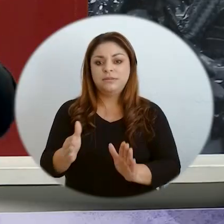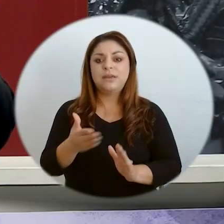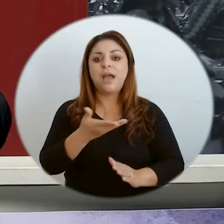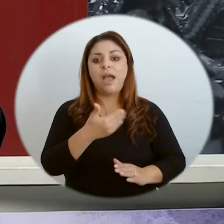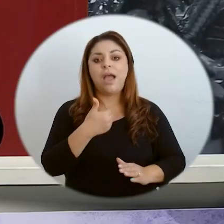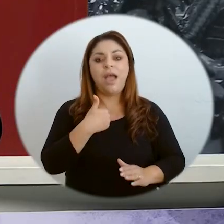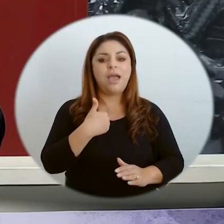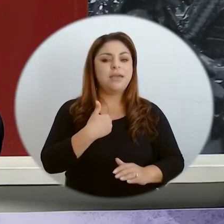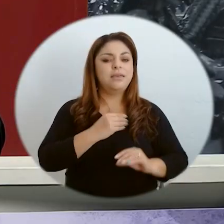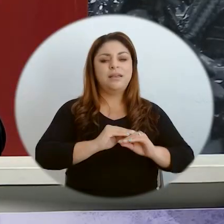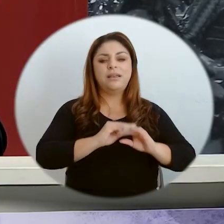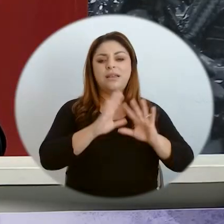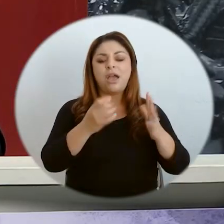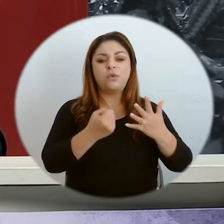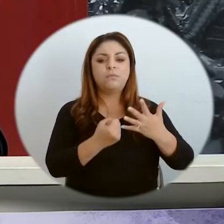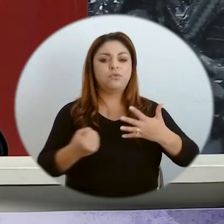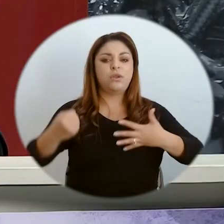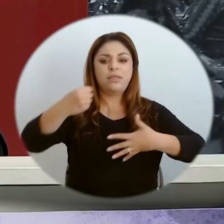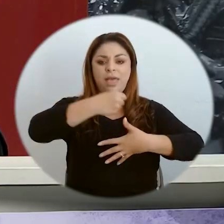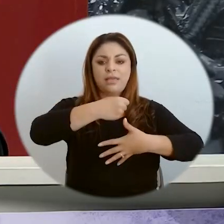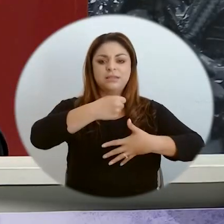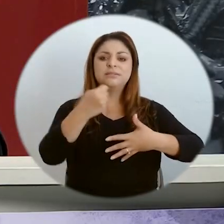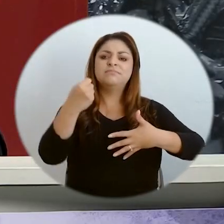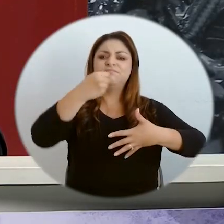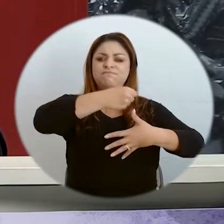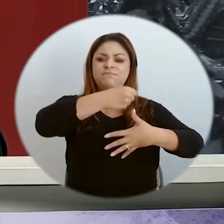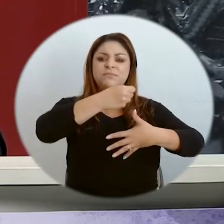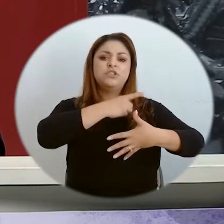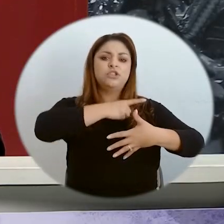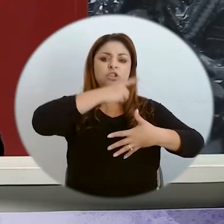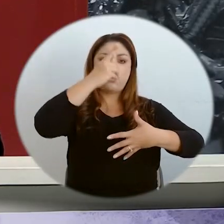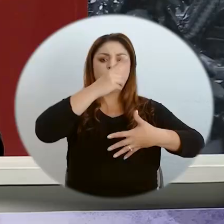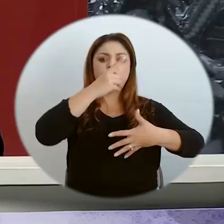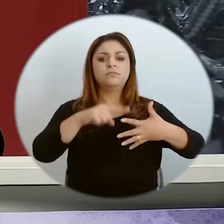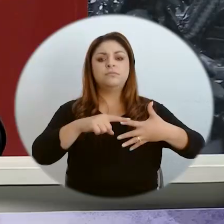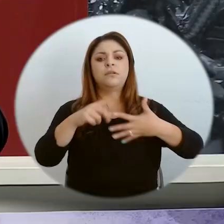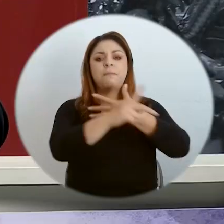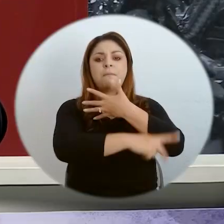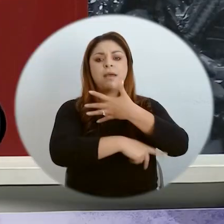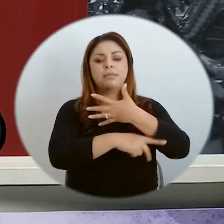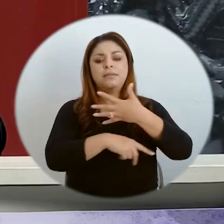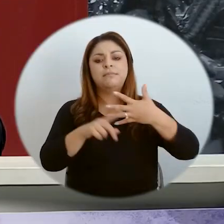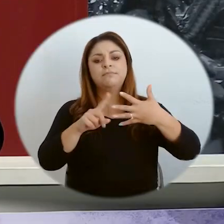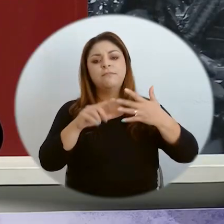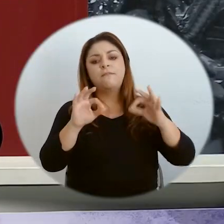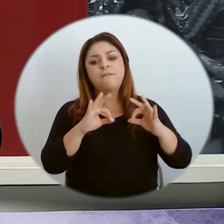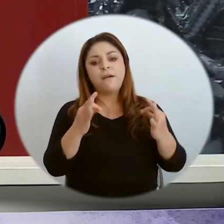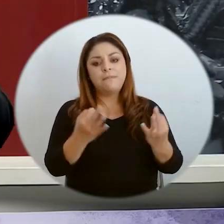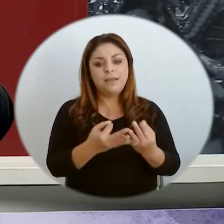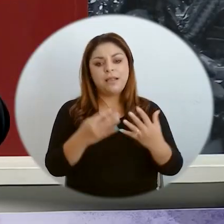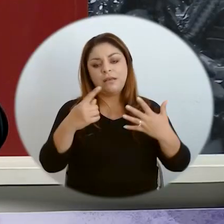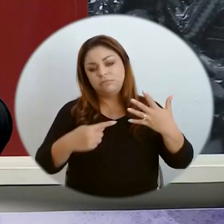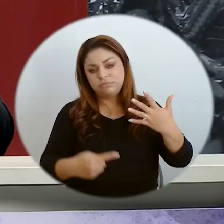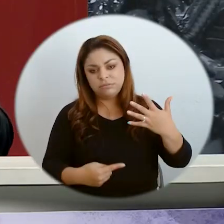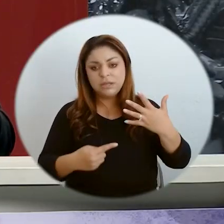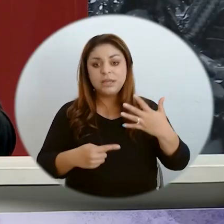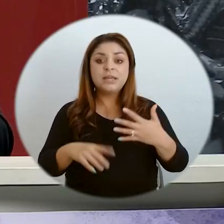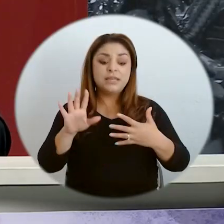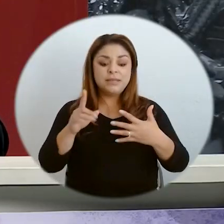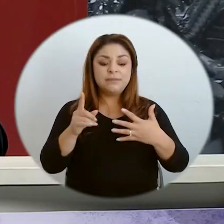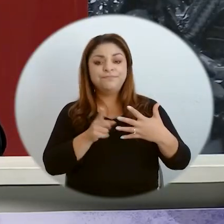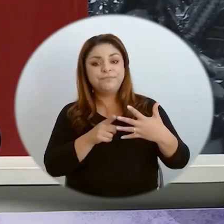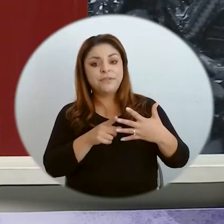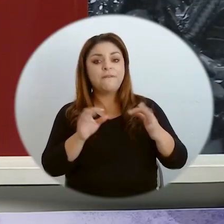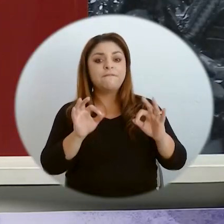el que establecen con claridad las prioridades: Dios, patria, familia, y que en virtud de eso hay una cierta forma